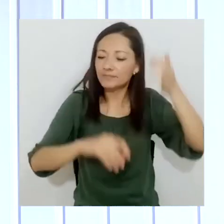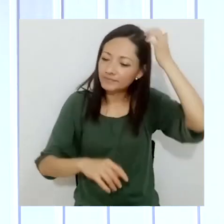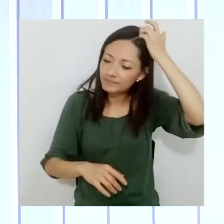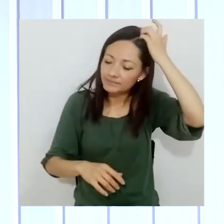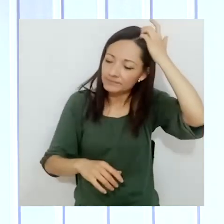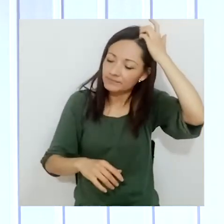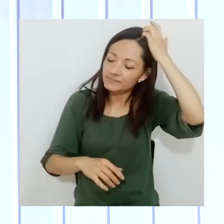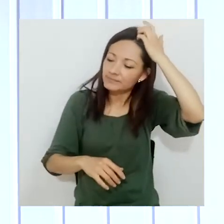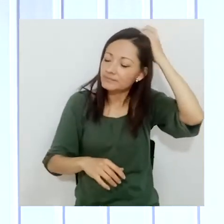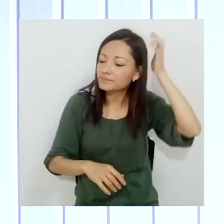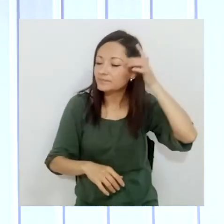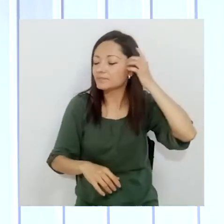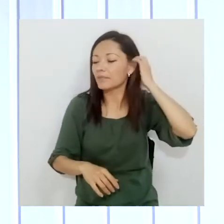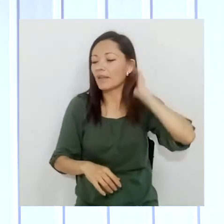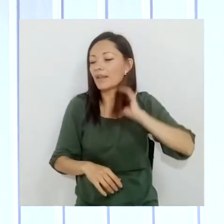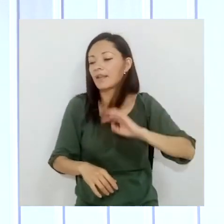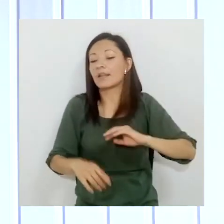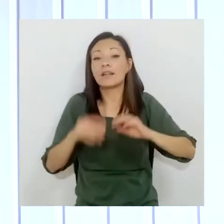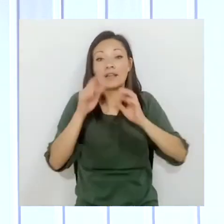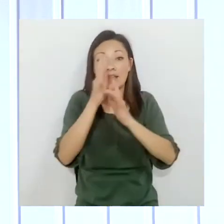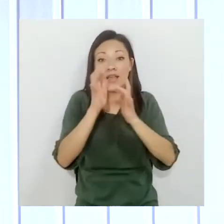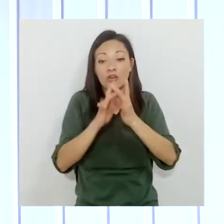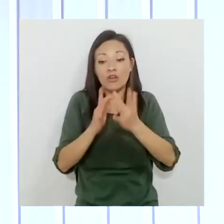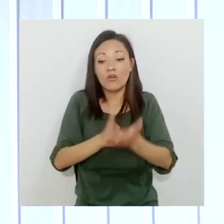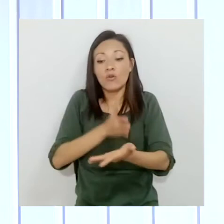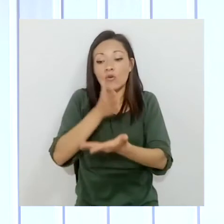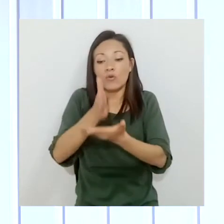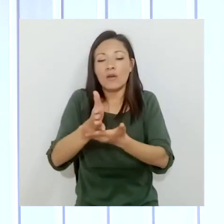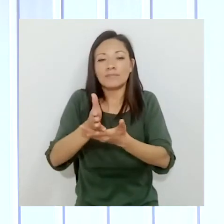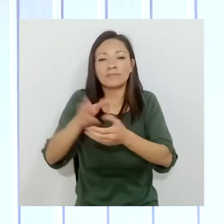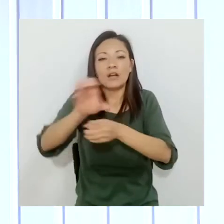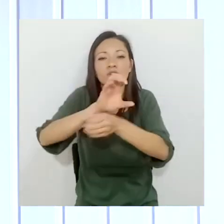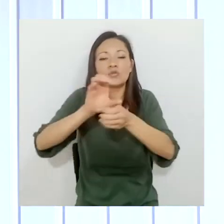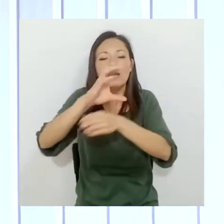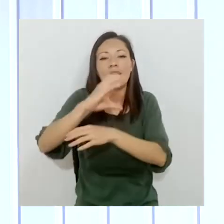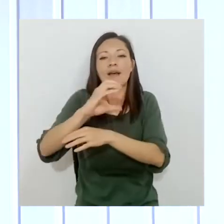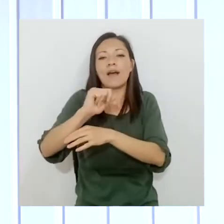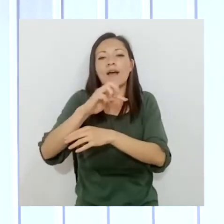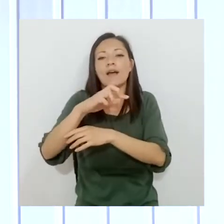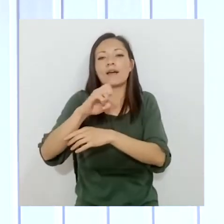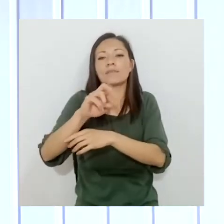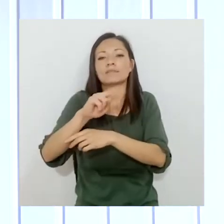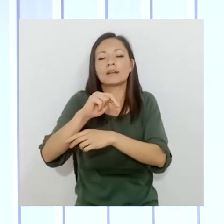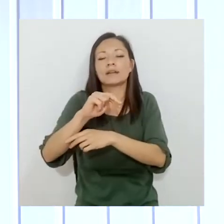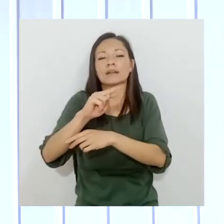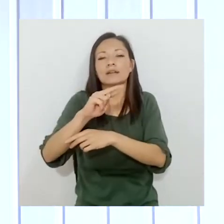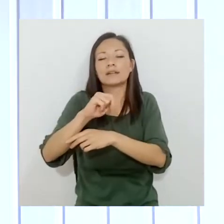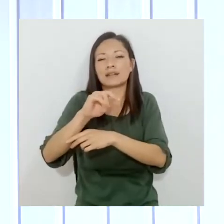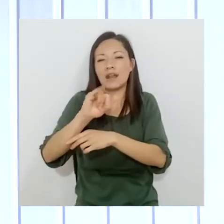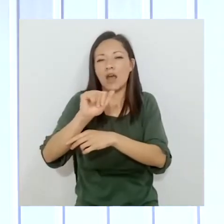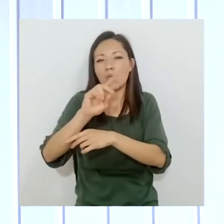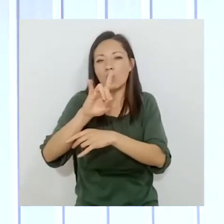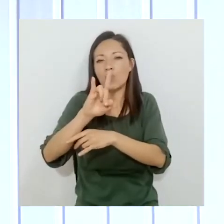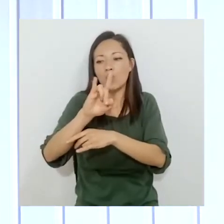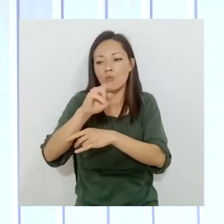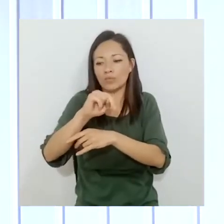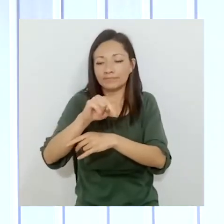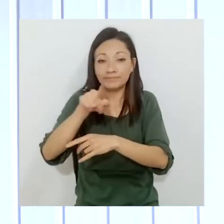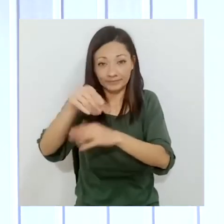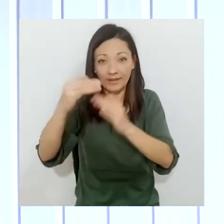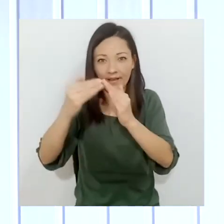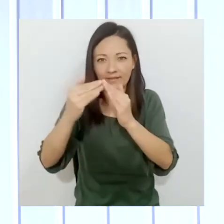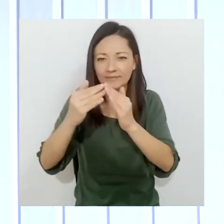Y llegó a Capernaum. Cuando estuvo en casa, les preguntó, ¿qué disputabais entre vosotros en el